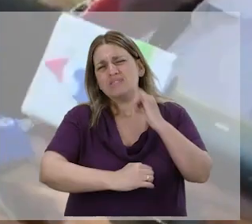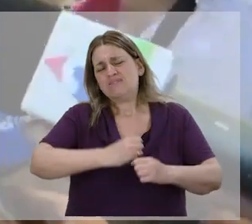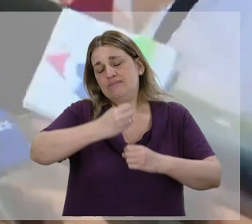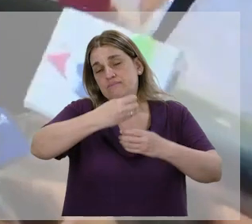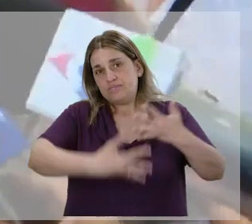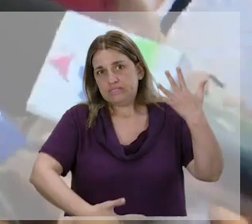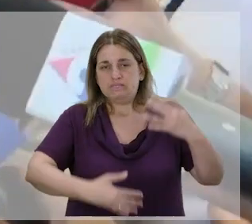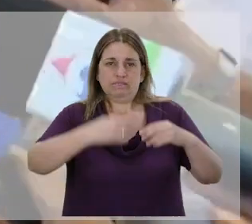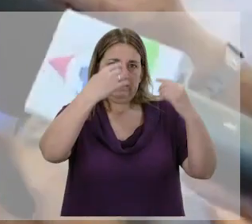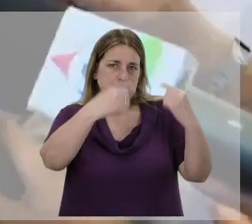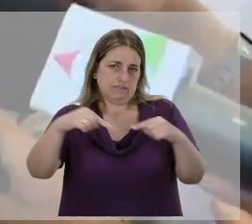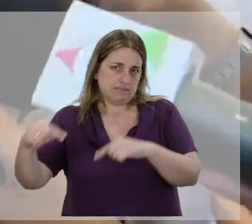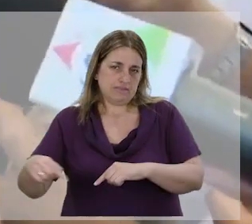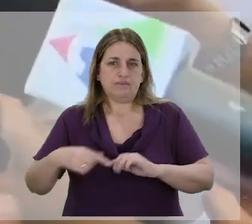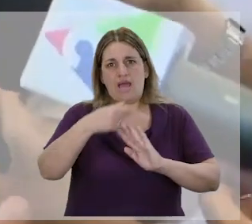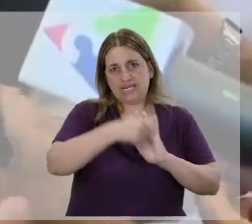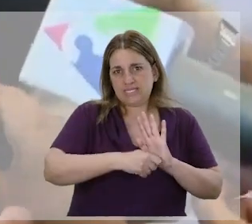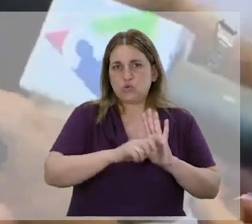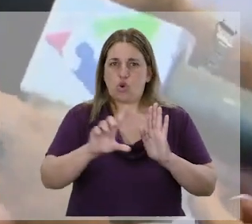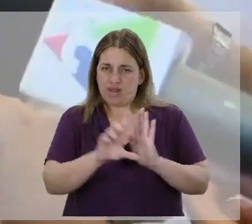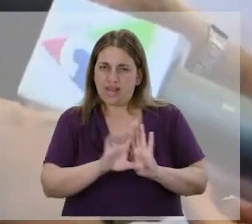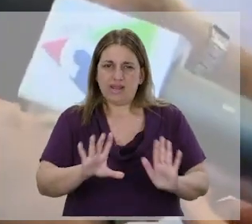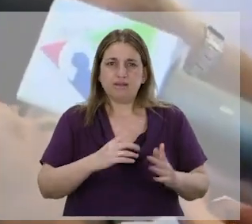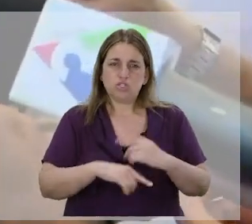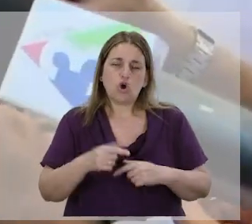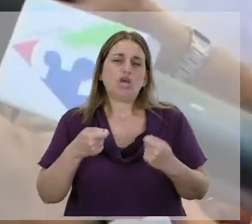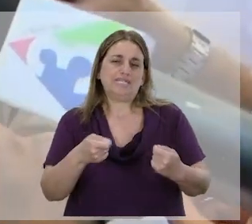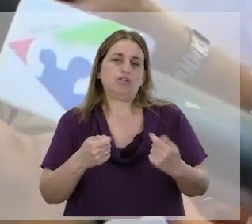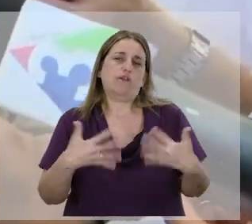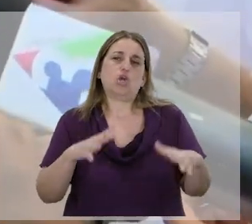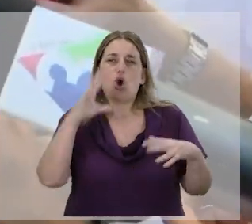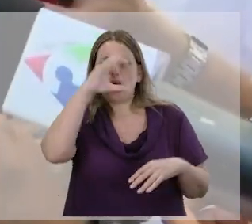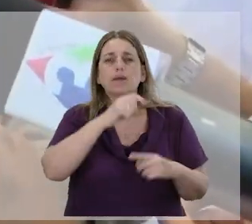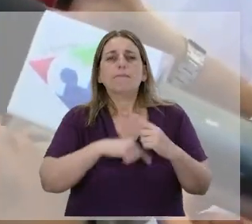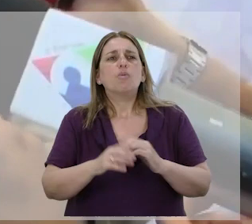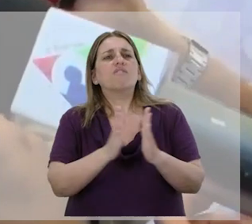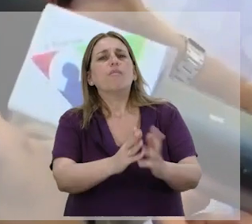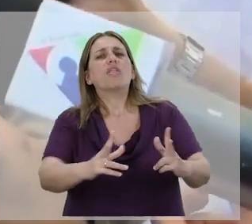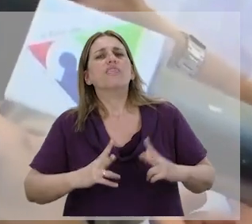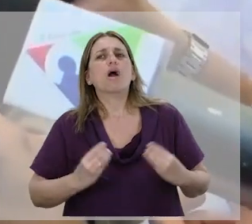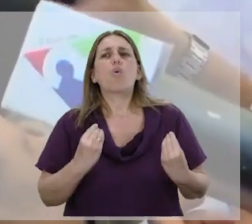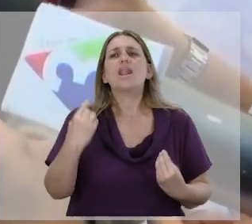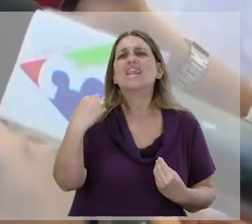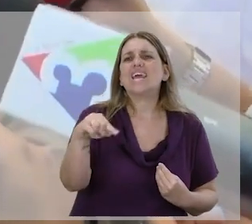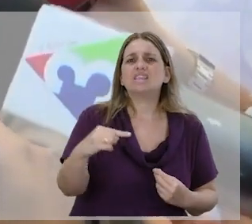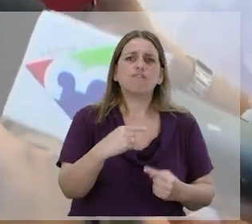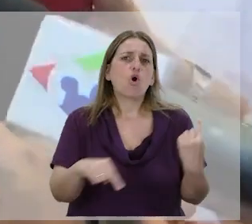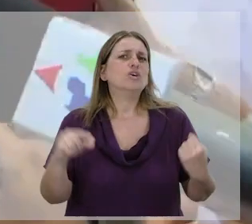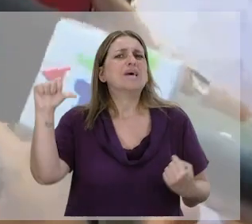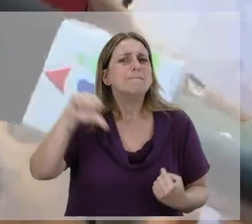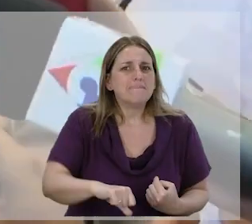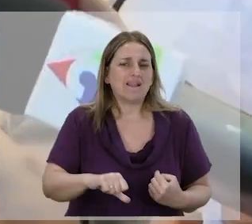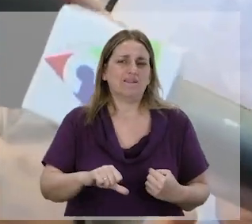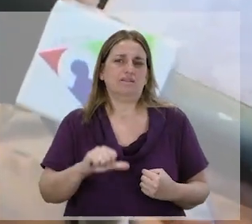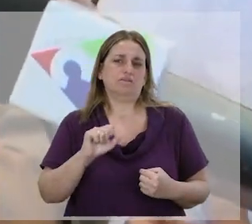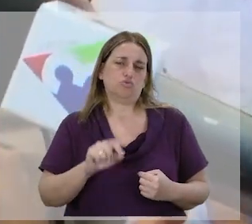cualquiera. Y podría seguir con tantos, tantos temas de la ley de urgente conciliación, que insisto con lo del principio, disculpen que los aburrí.